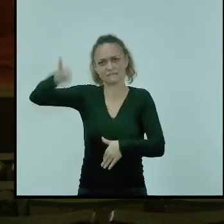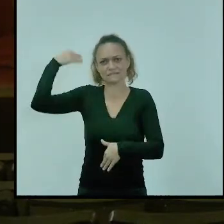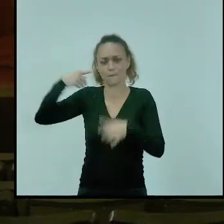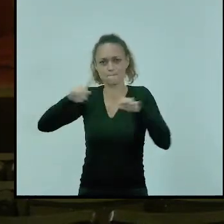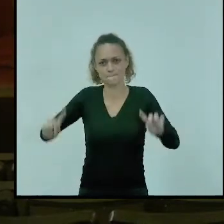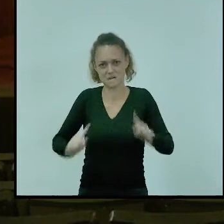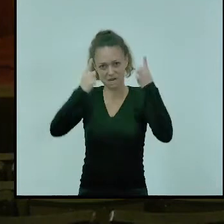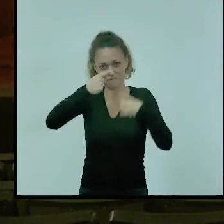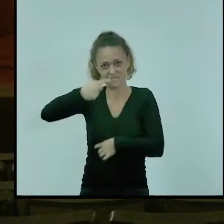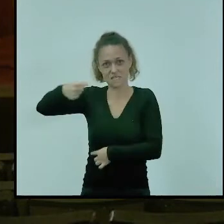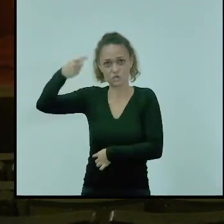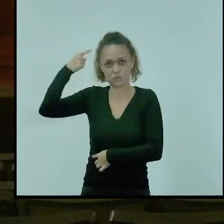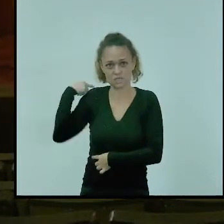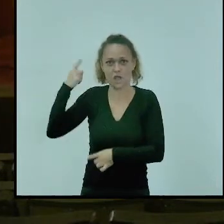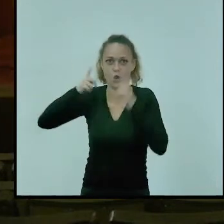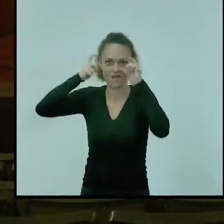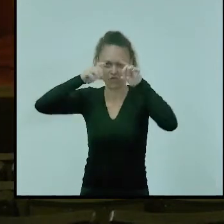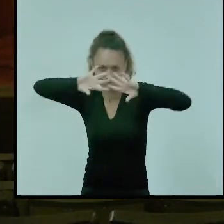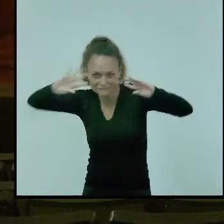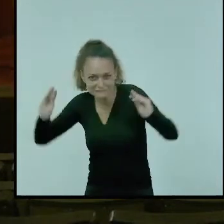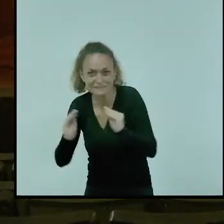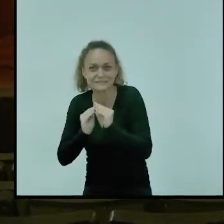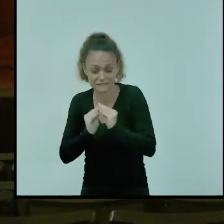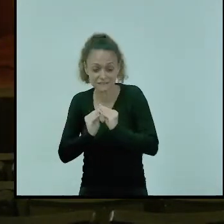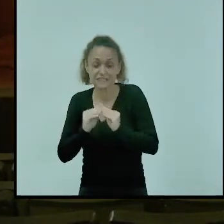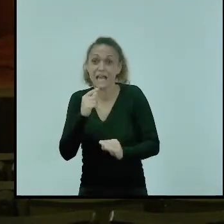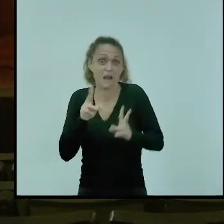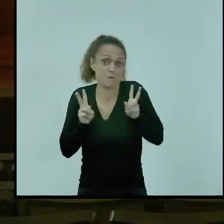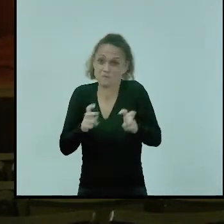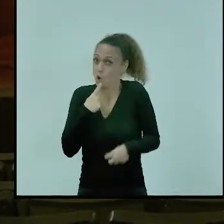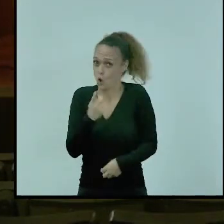que decir que al principio no lo dijimos, que estas segundas jornadas